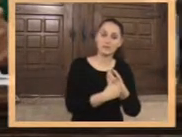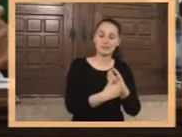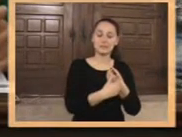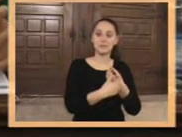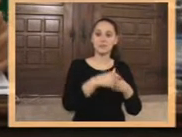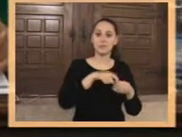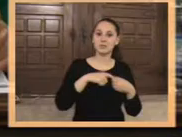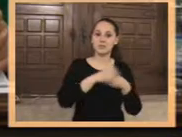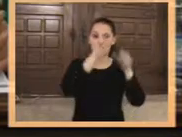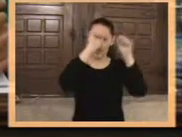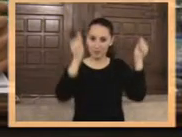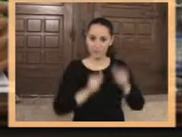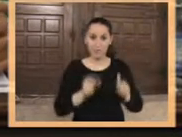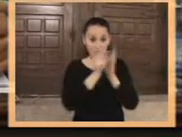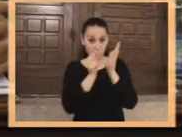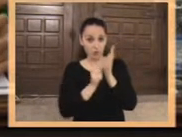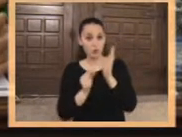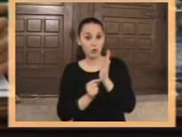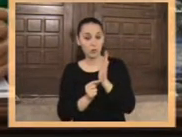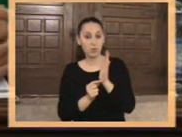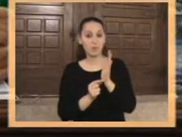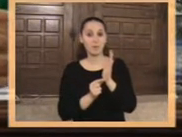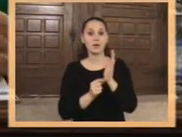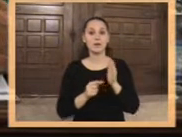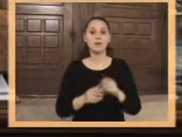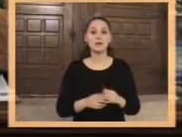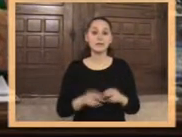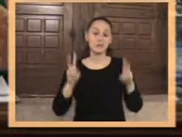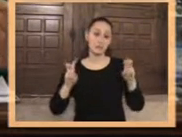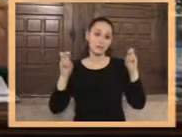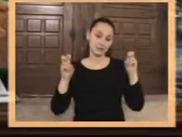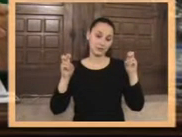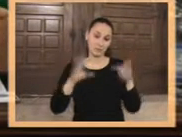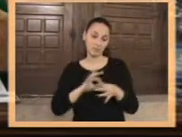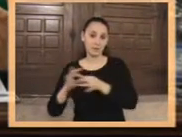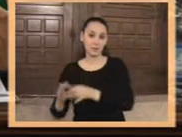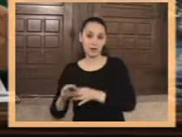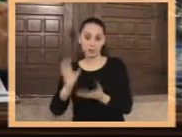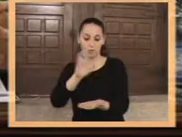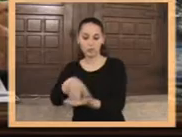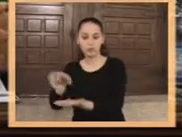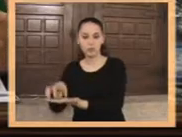en la definición de mucha normativa regional al respecto de la venta ambulante. Por eso quiero agradecerle